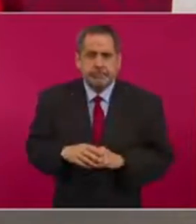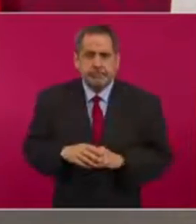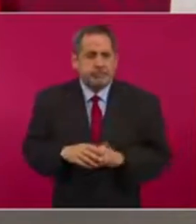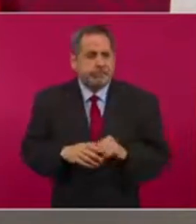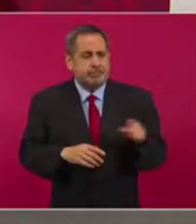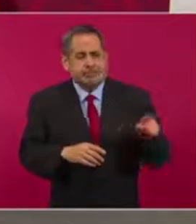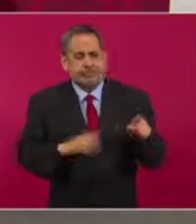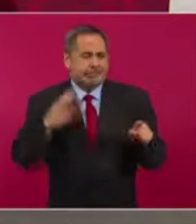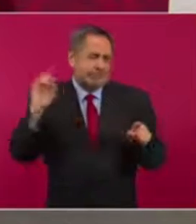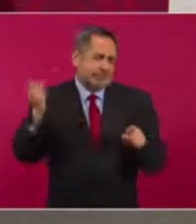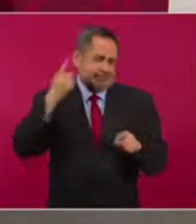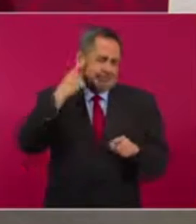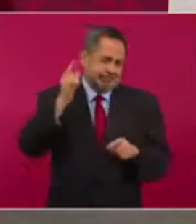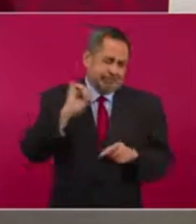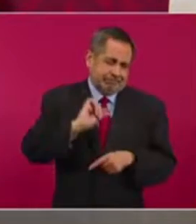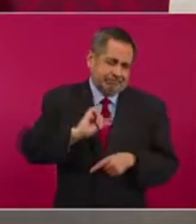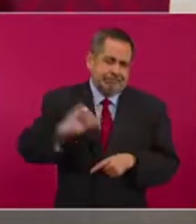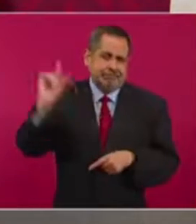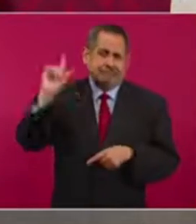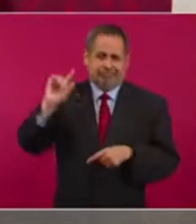de lo más famoso que hay.